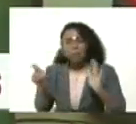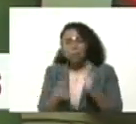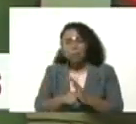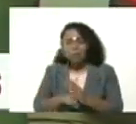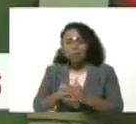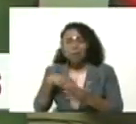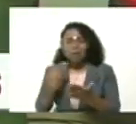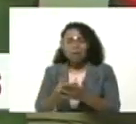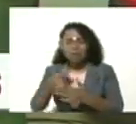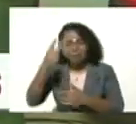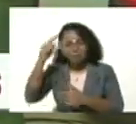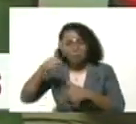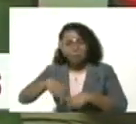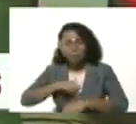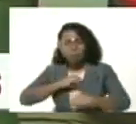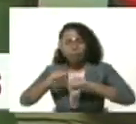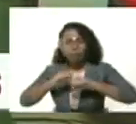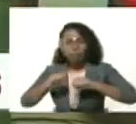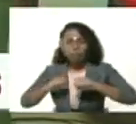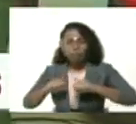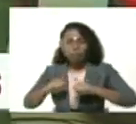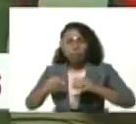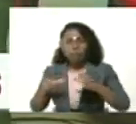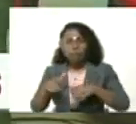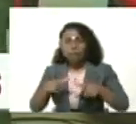fecha que hemos movilizado hasta el sector son